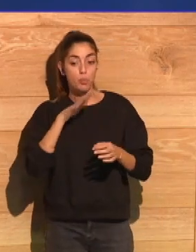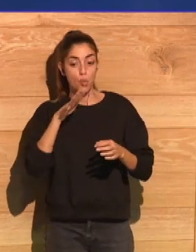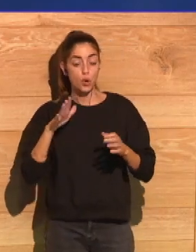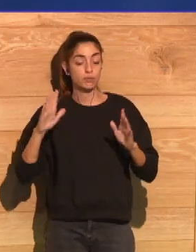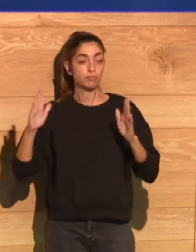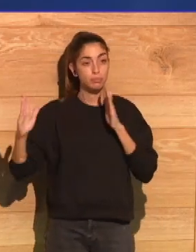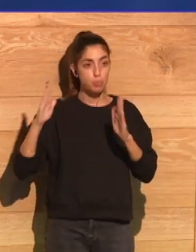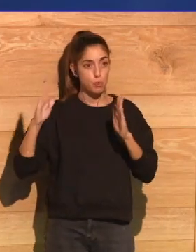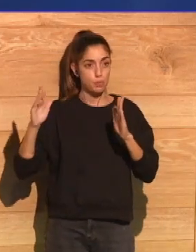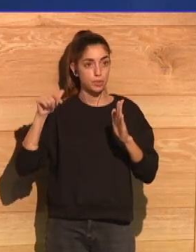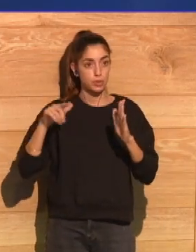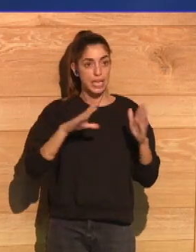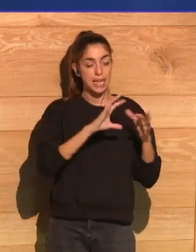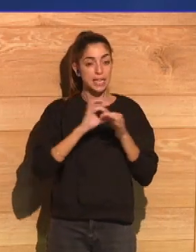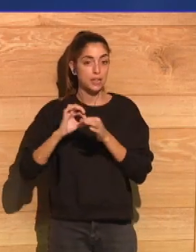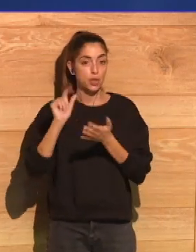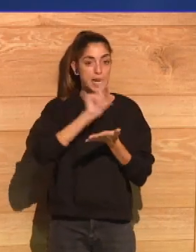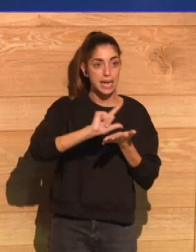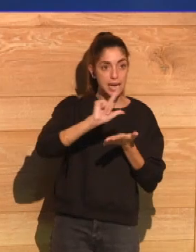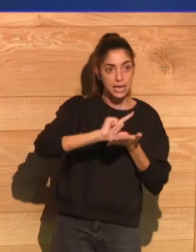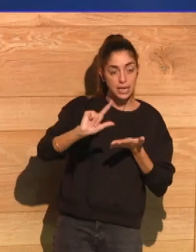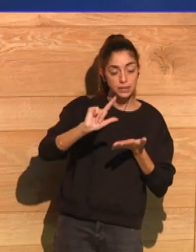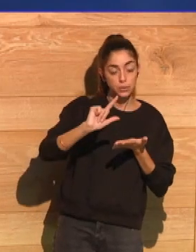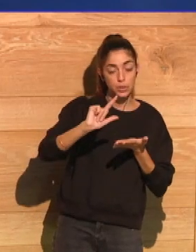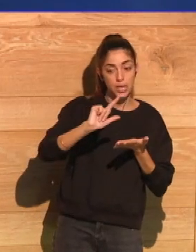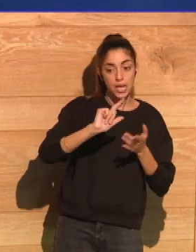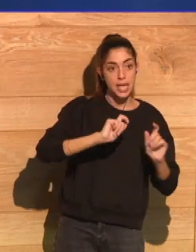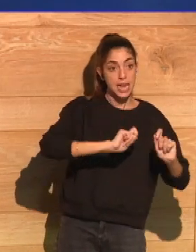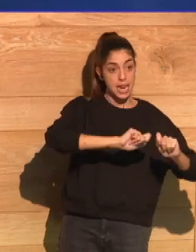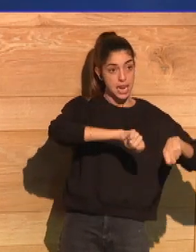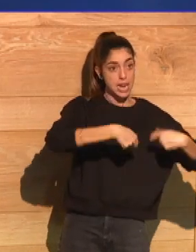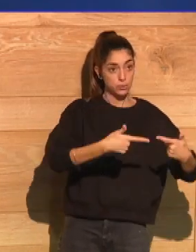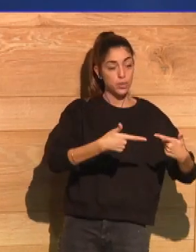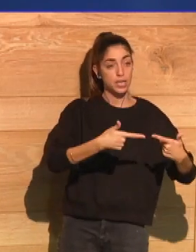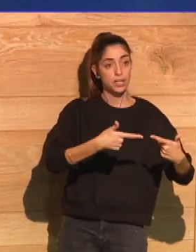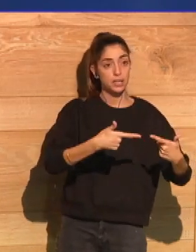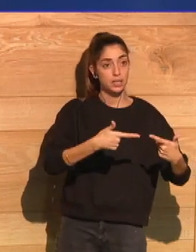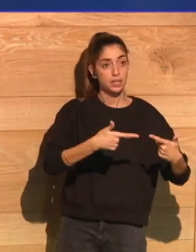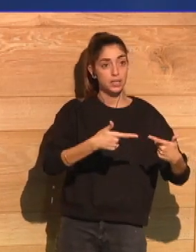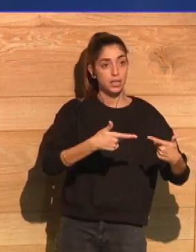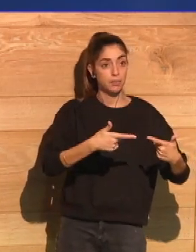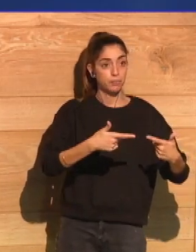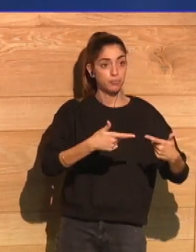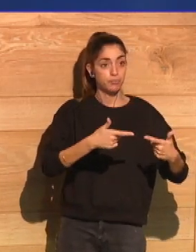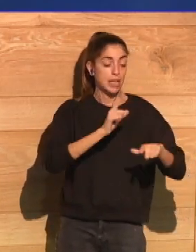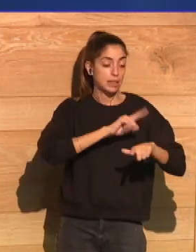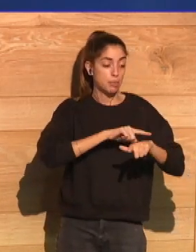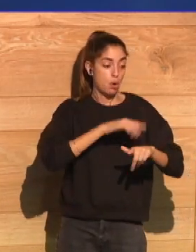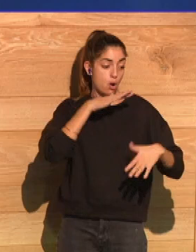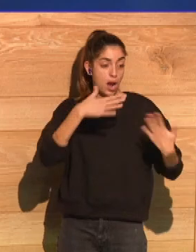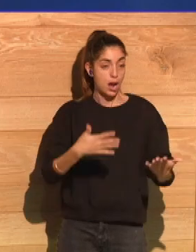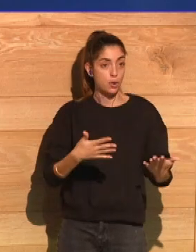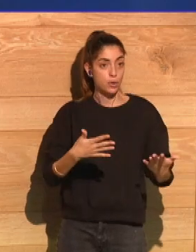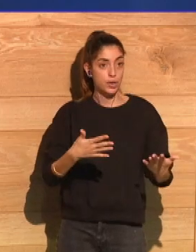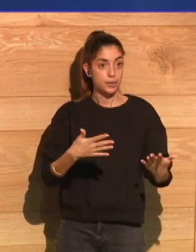se relaciona también la literatura con la naturaleza de este modo más contemporáneo, más transversal. Pero